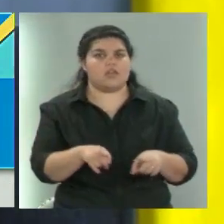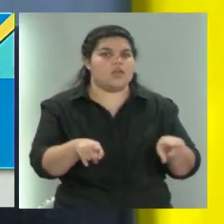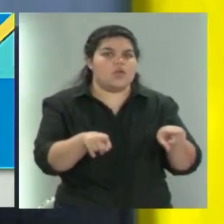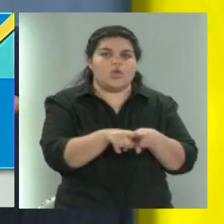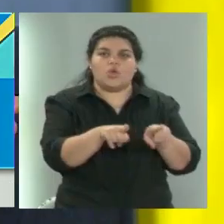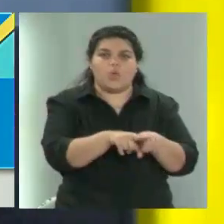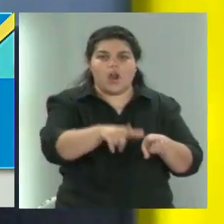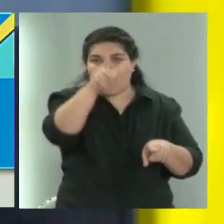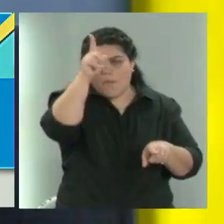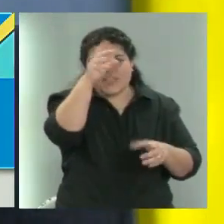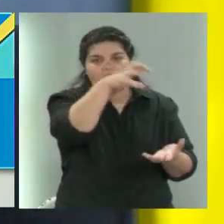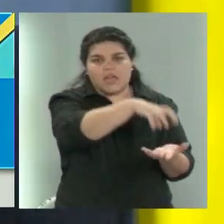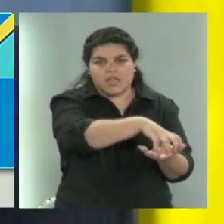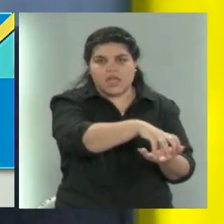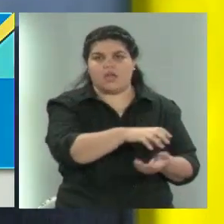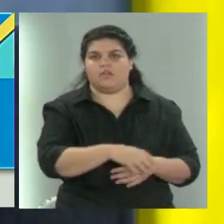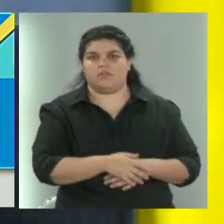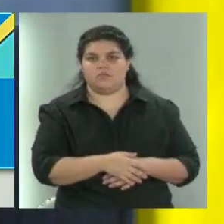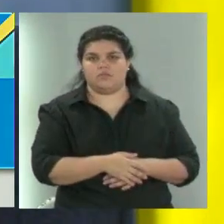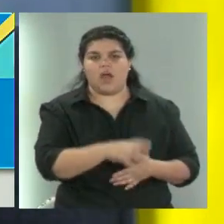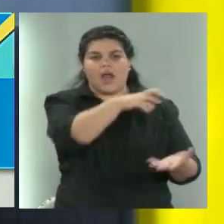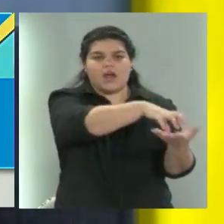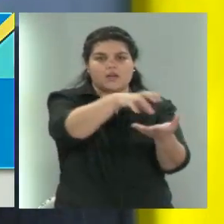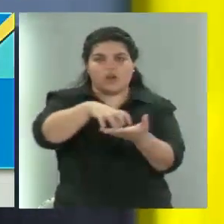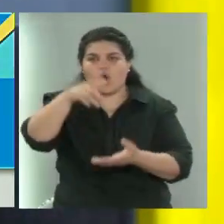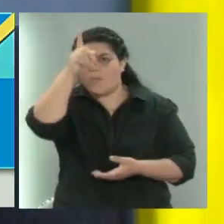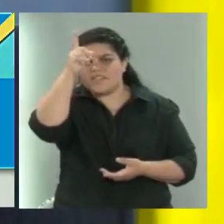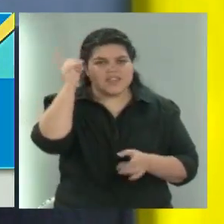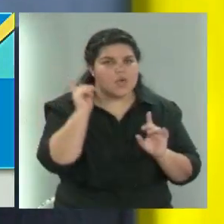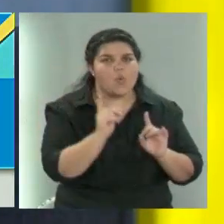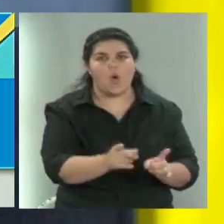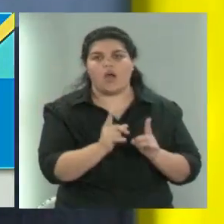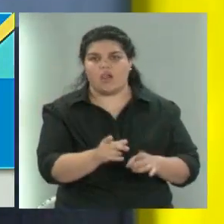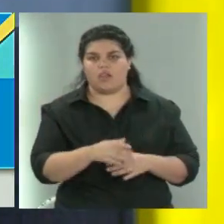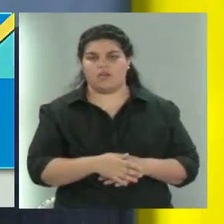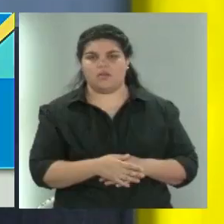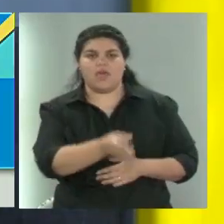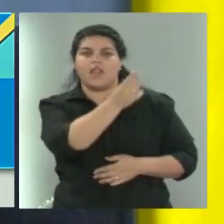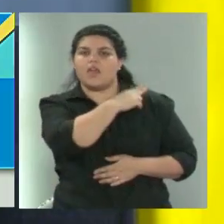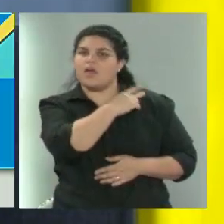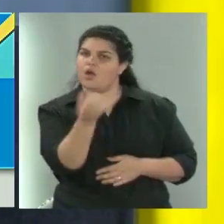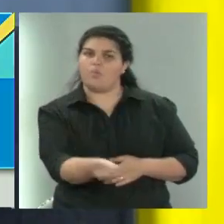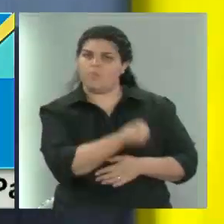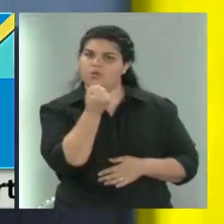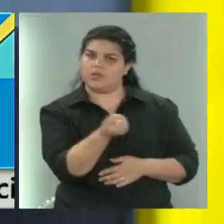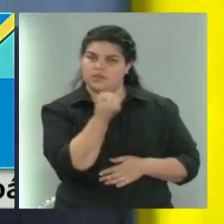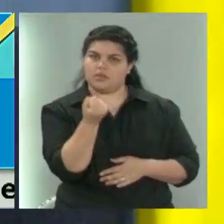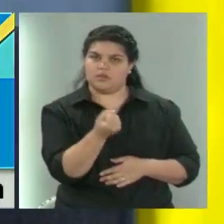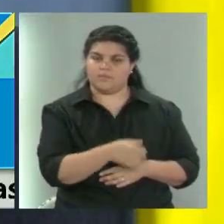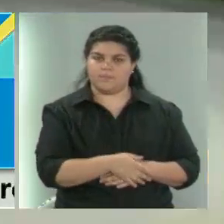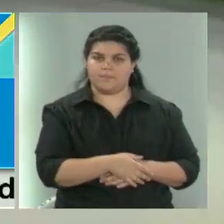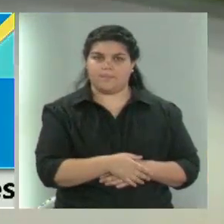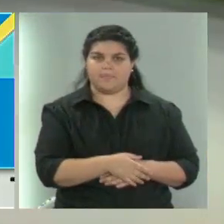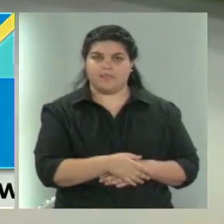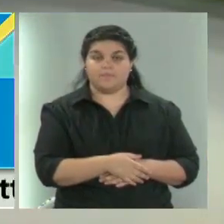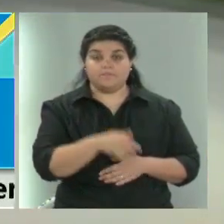una comisaría o con las comisarías en materia de seguridad. Claro. El liderazgo es muy importante, pero importantísimo. Ahora